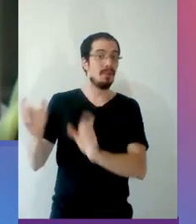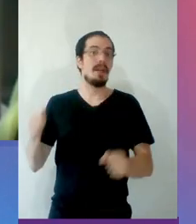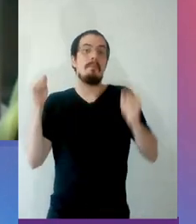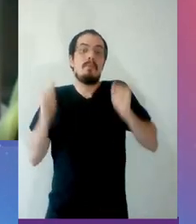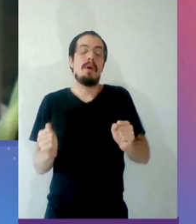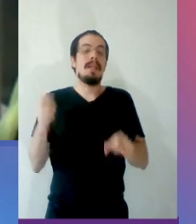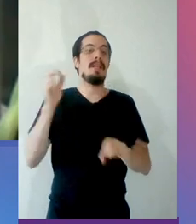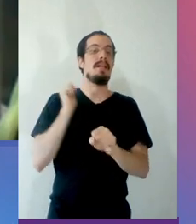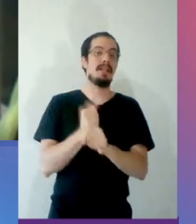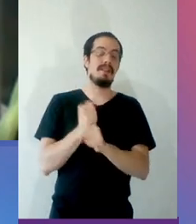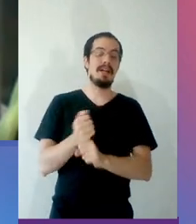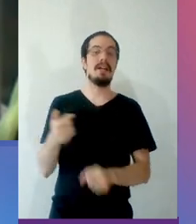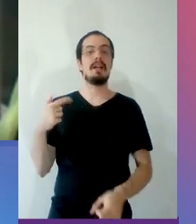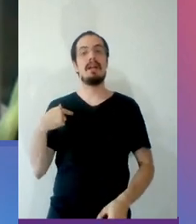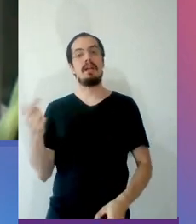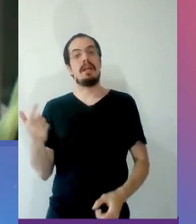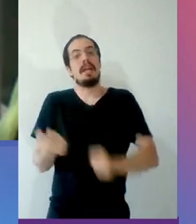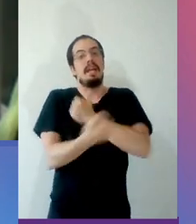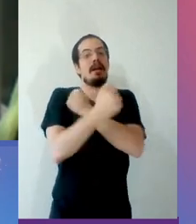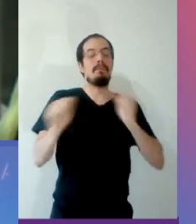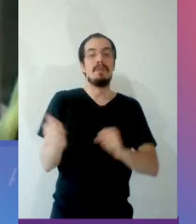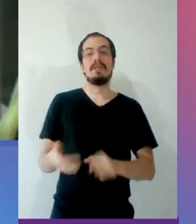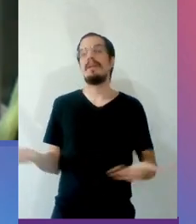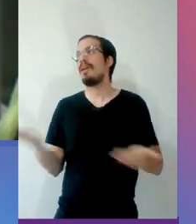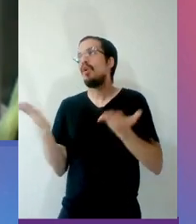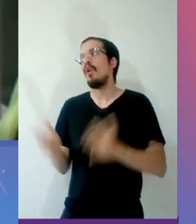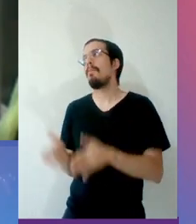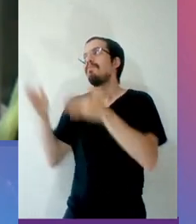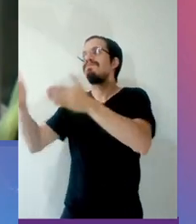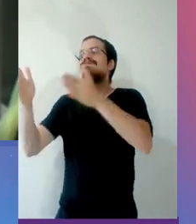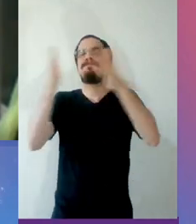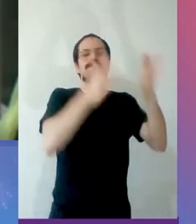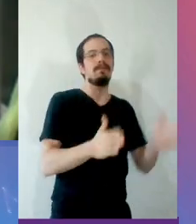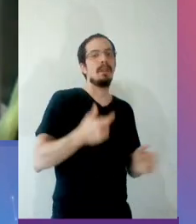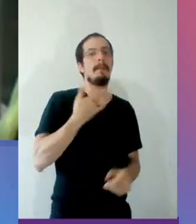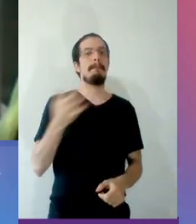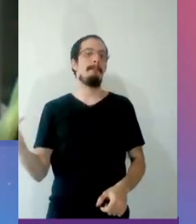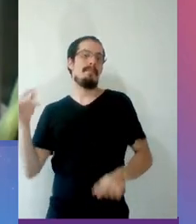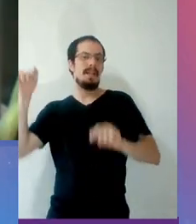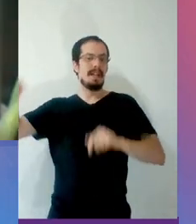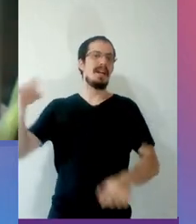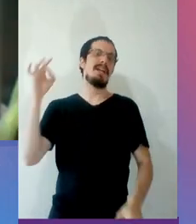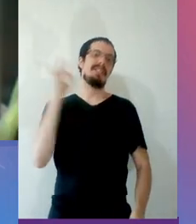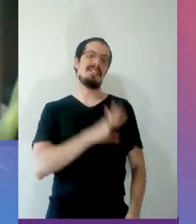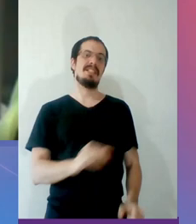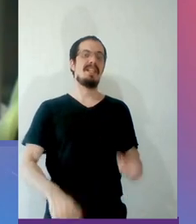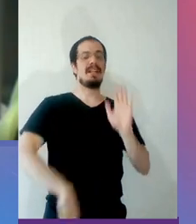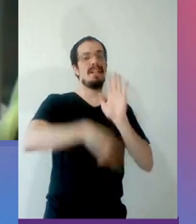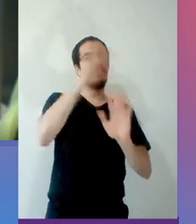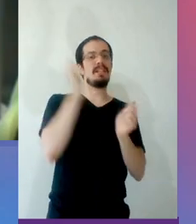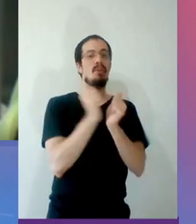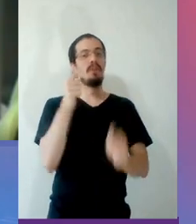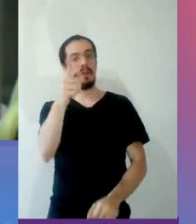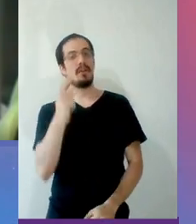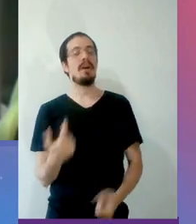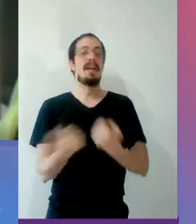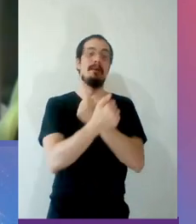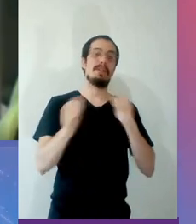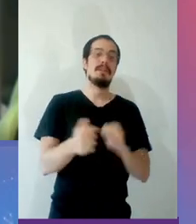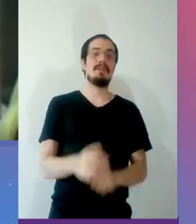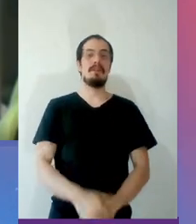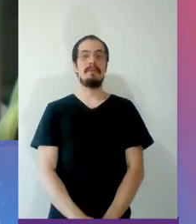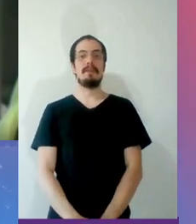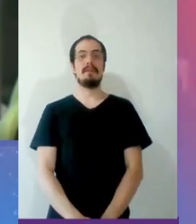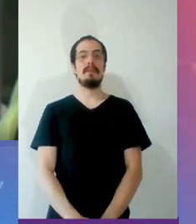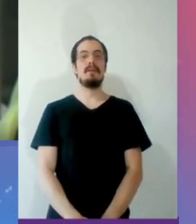que no podemos abarcar, cierto, todas estas prestaciones maravillosas que nos dice el Chile Crece que debiésemos hacer. Eso